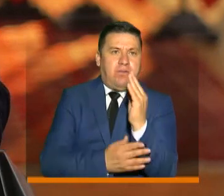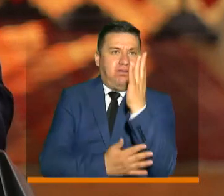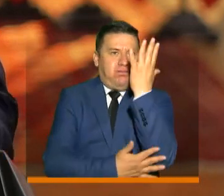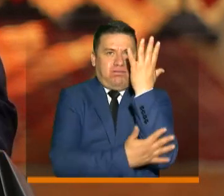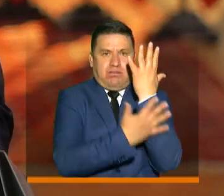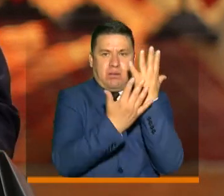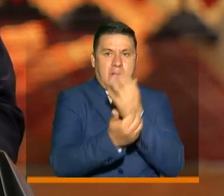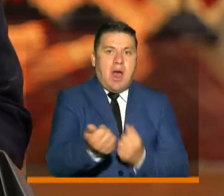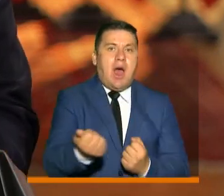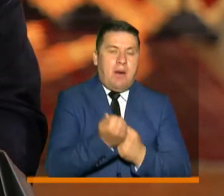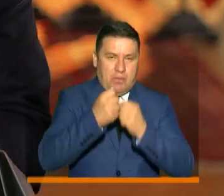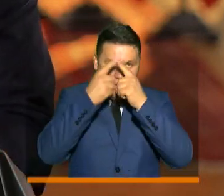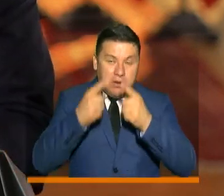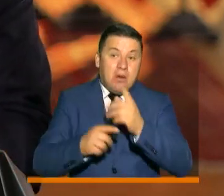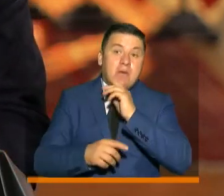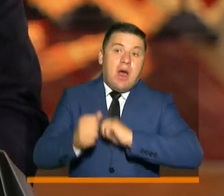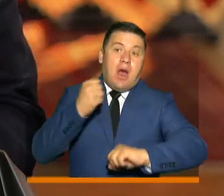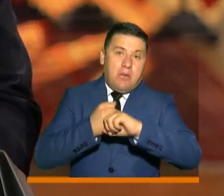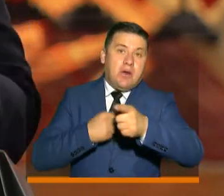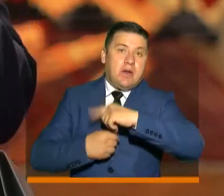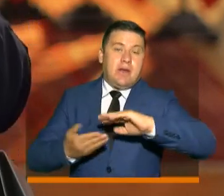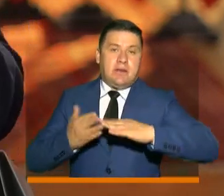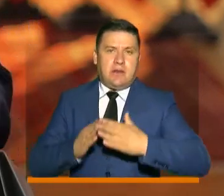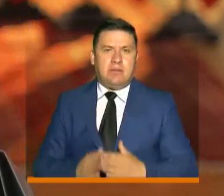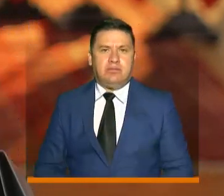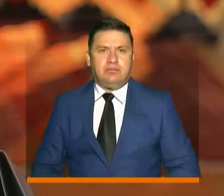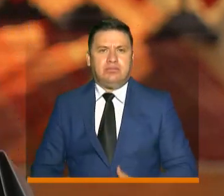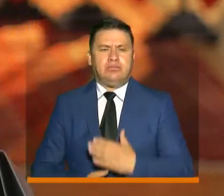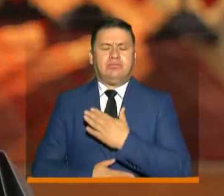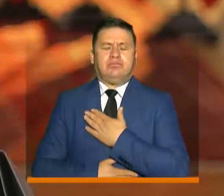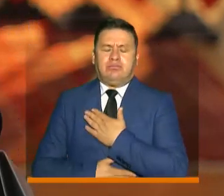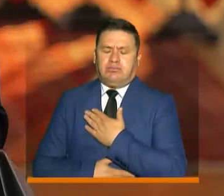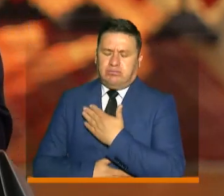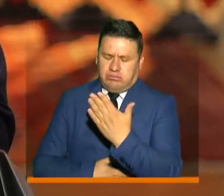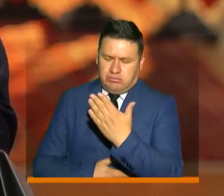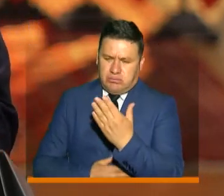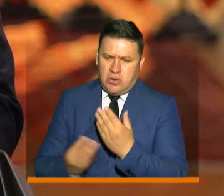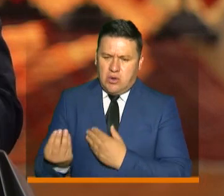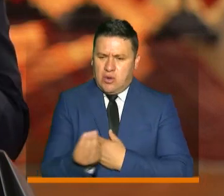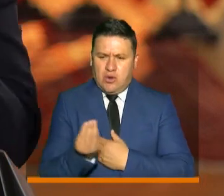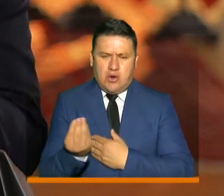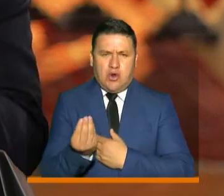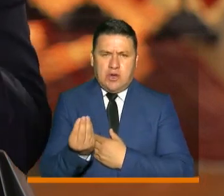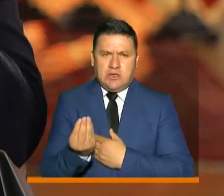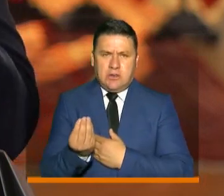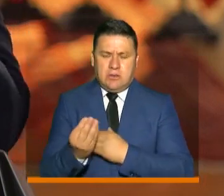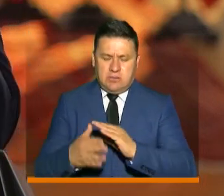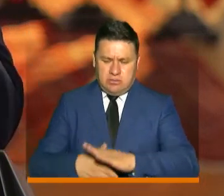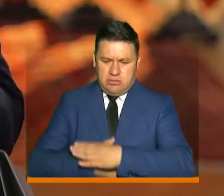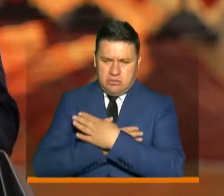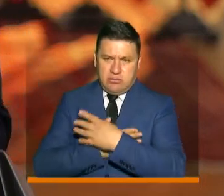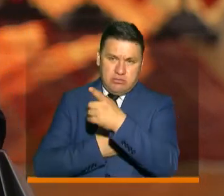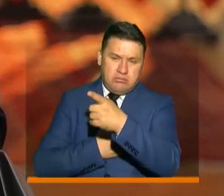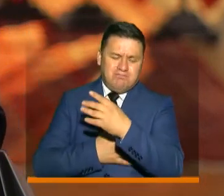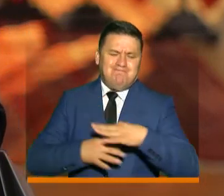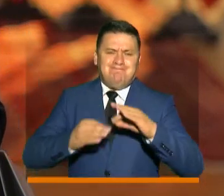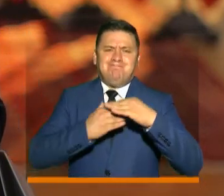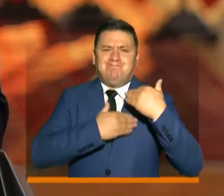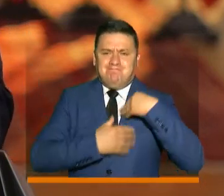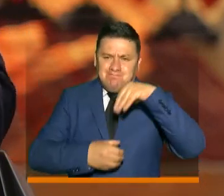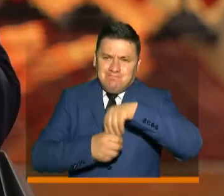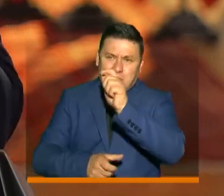con aporte comunitario apreciados miembros del congreso en esta agenda su labor es fundamental